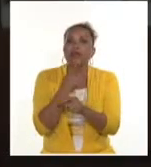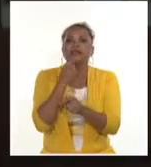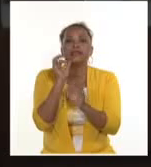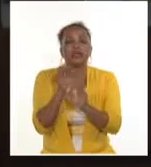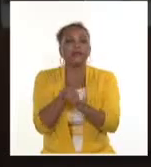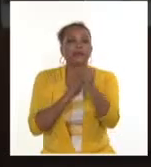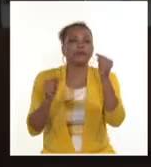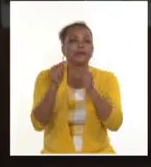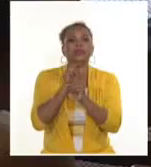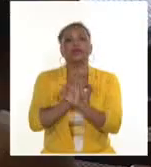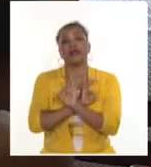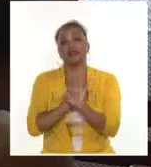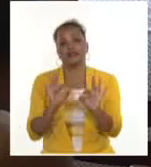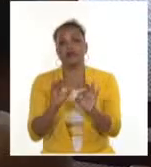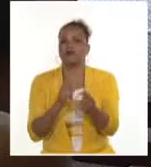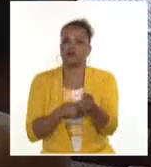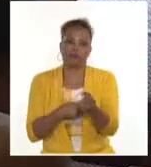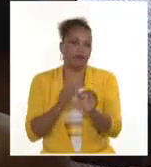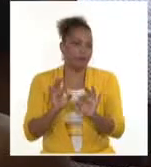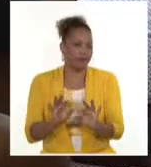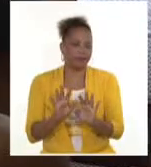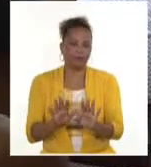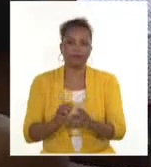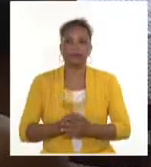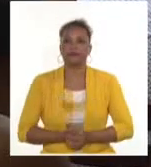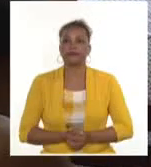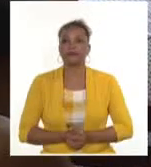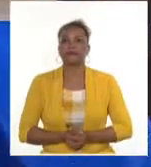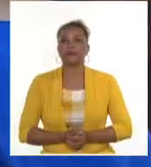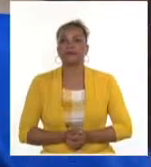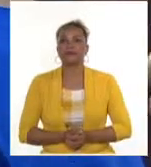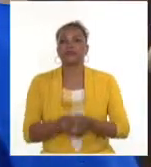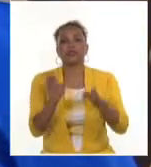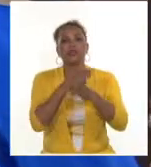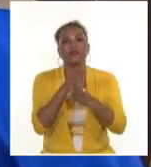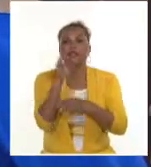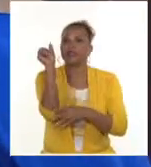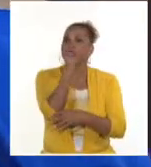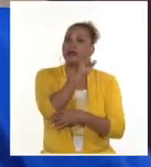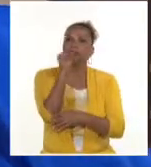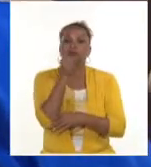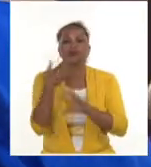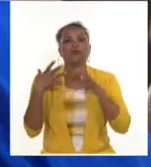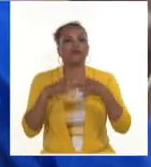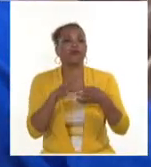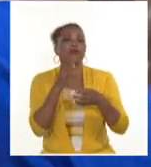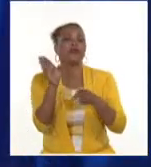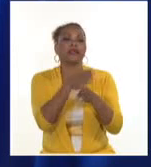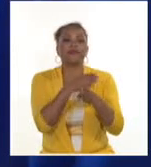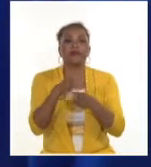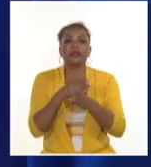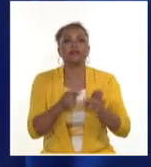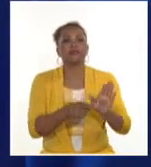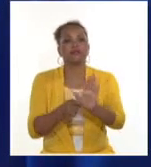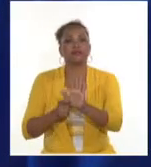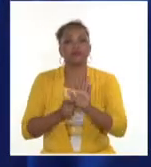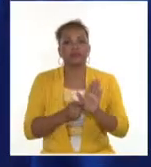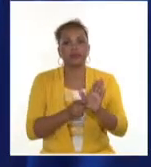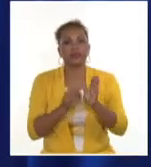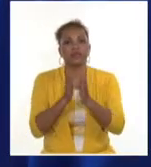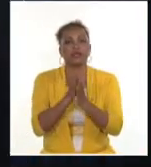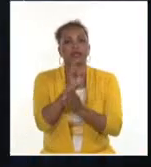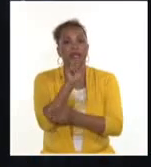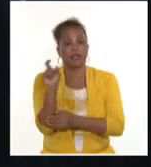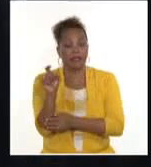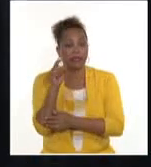a la cual estamos acostumbrados con un repertorio variado en sus estilos musicales se presentó Igualmente en la Basílica menor